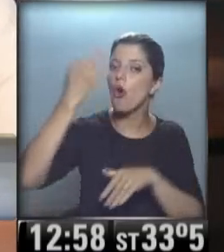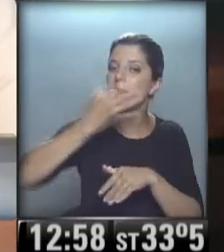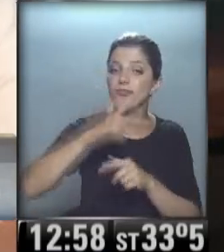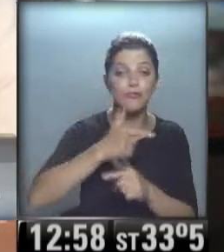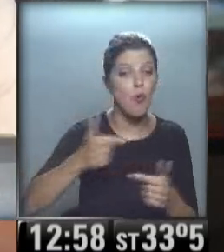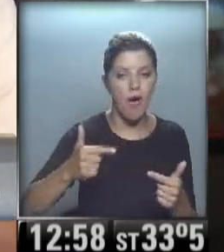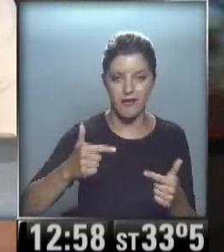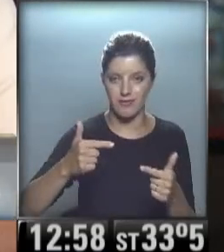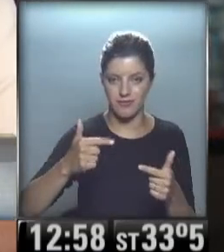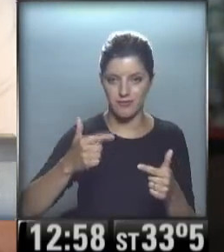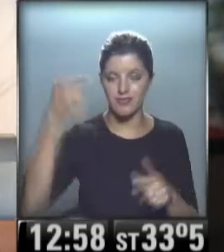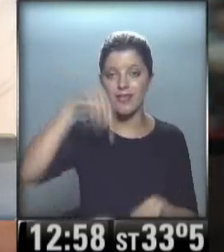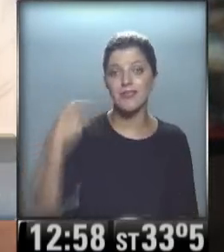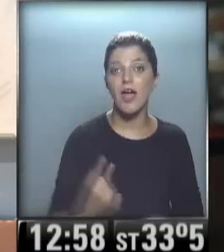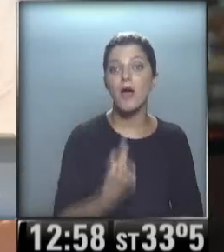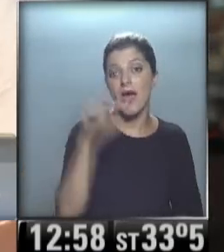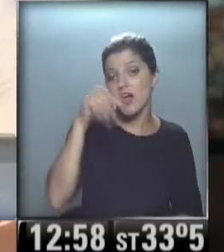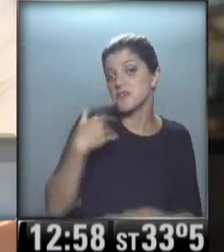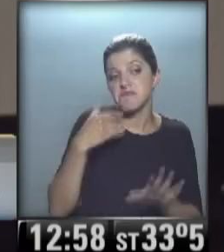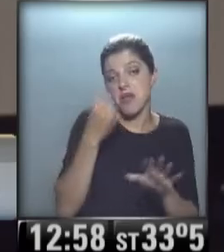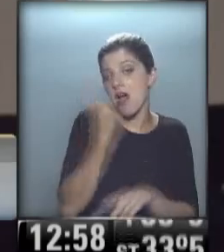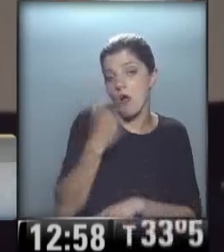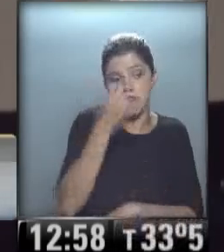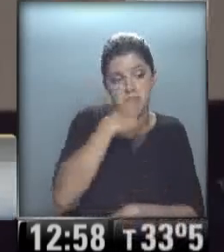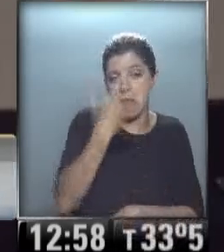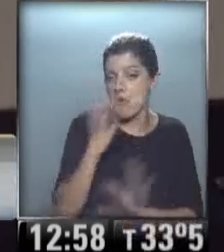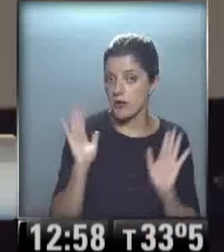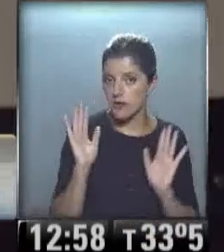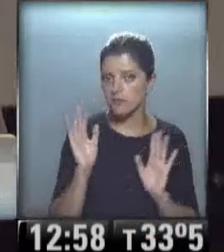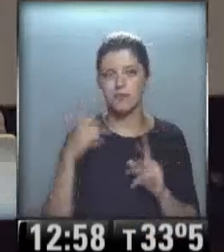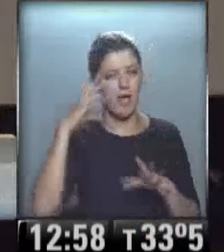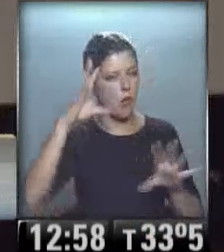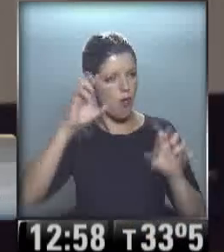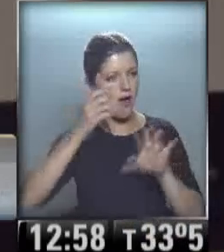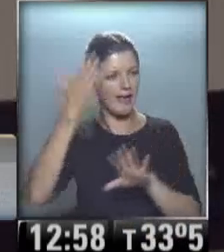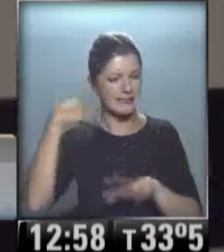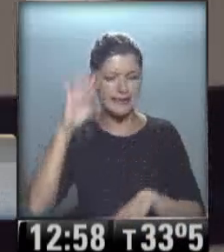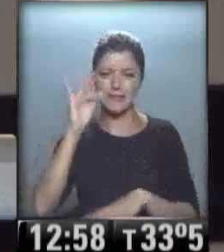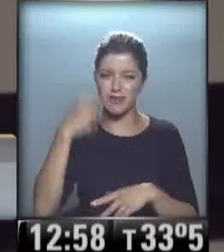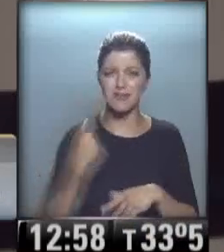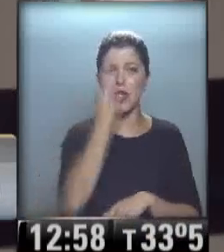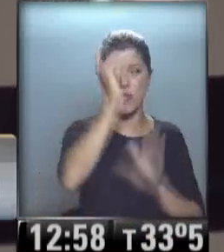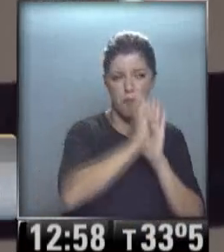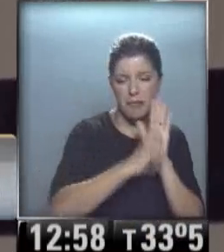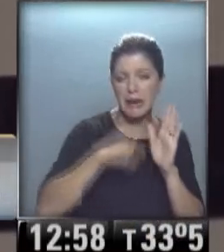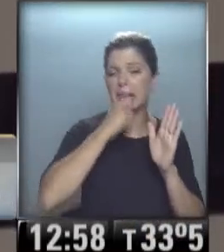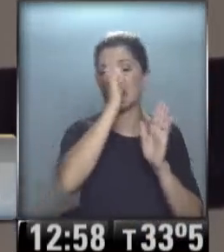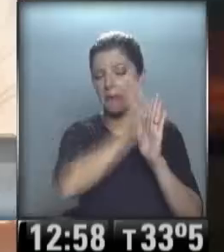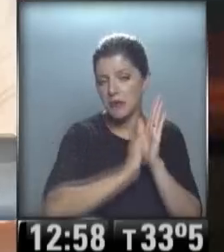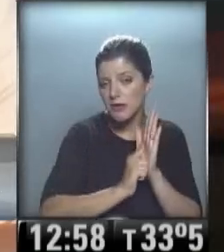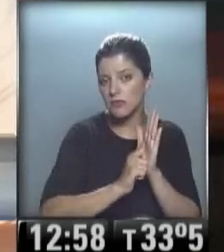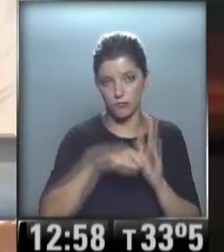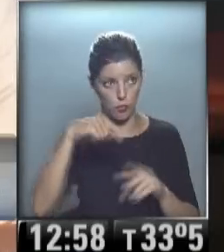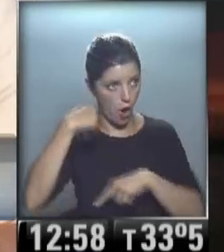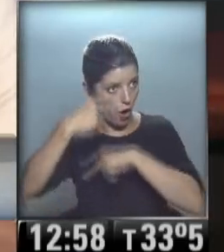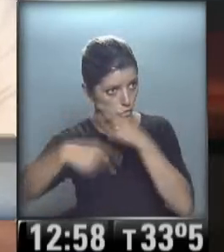la primera vez que en Chile el voto es voluntario recordemos que antes era muy complicado había que anotarse en un padrón Sí eso sigue igual lo de anotarse